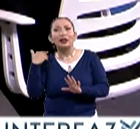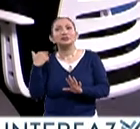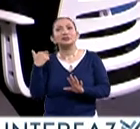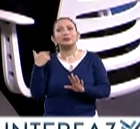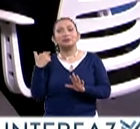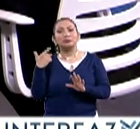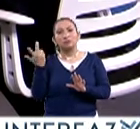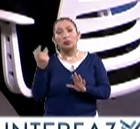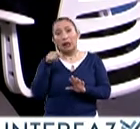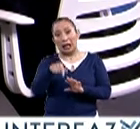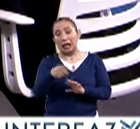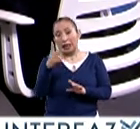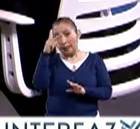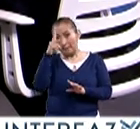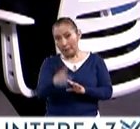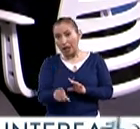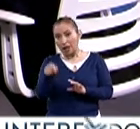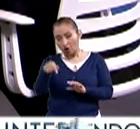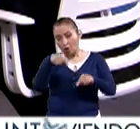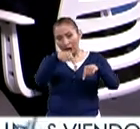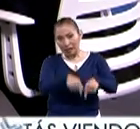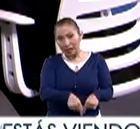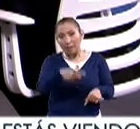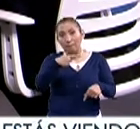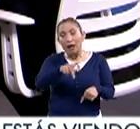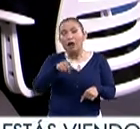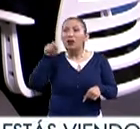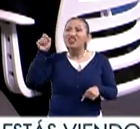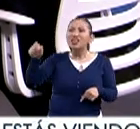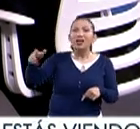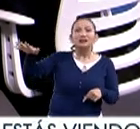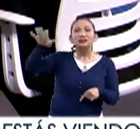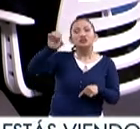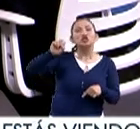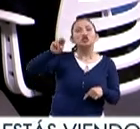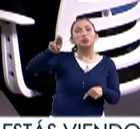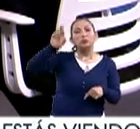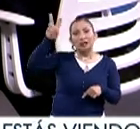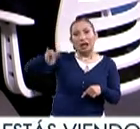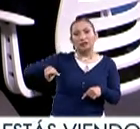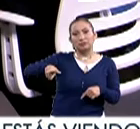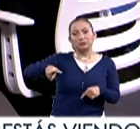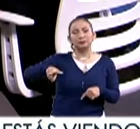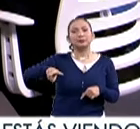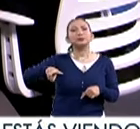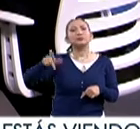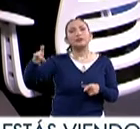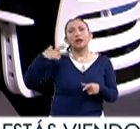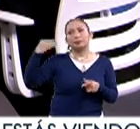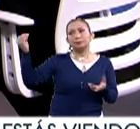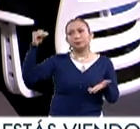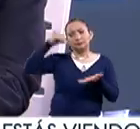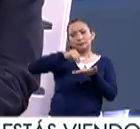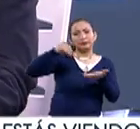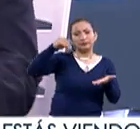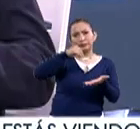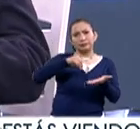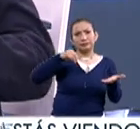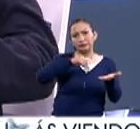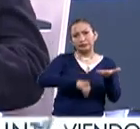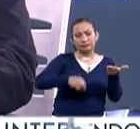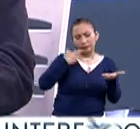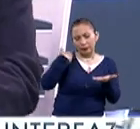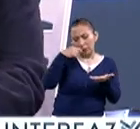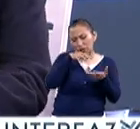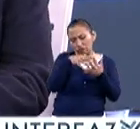porque pues él estaba en México, pero por ejemplo de lo que tiene que ver con el surrealismo. Y lo mete, lo